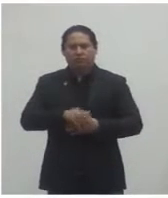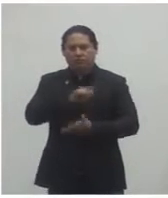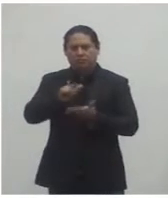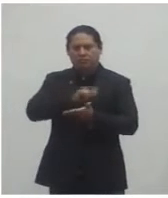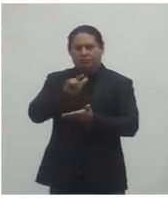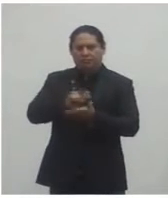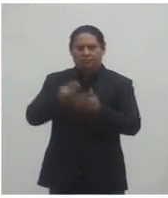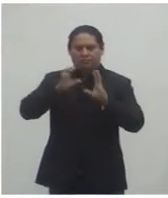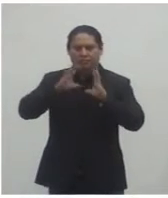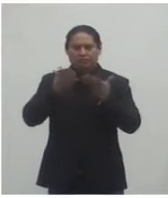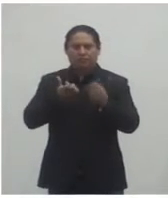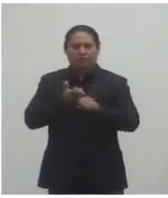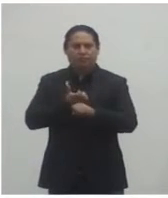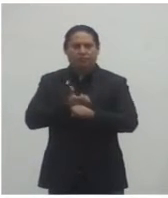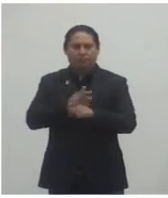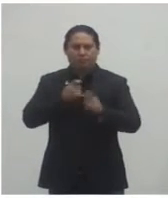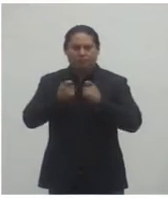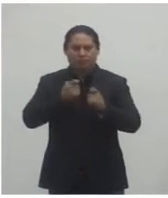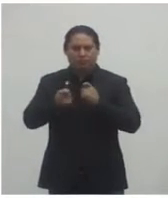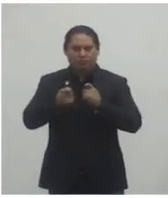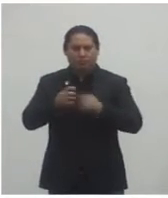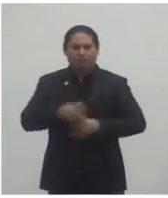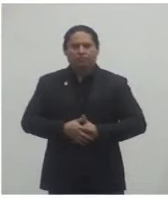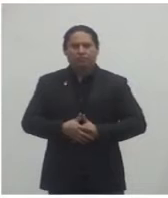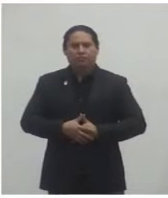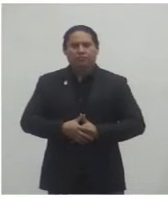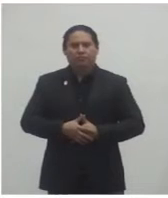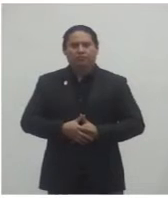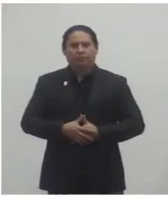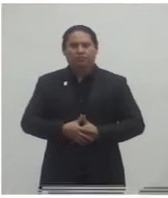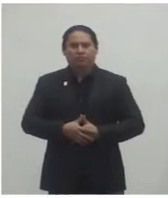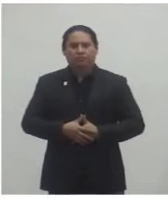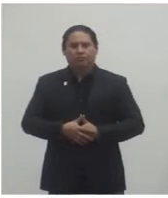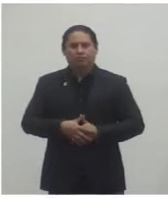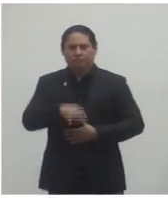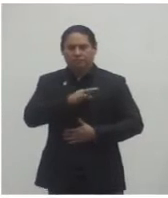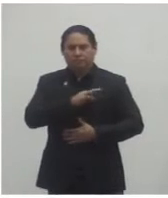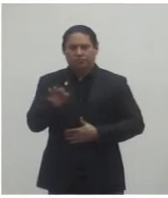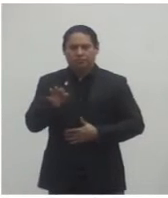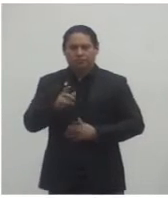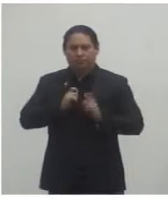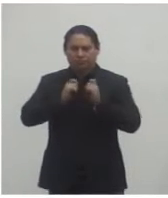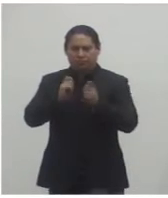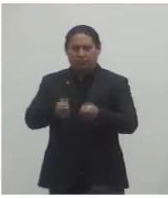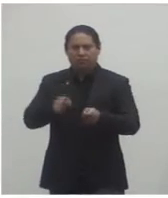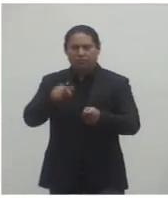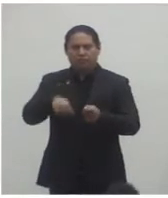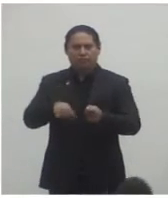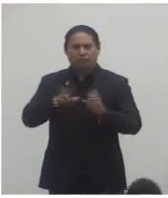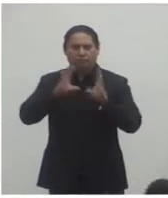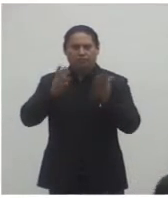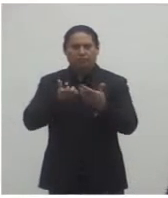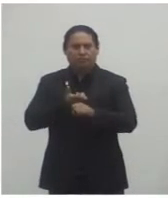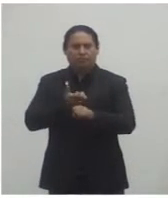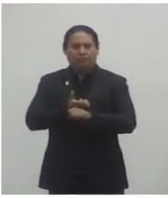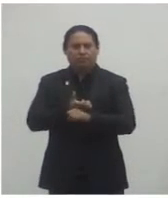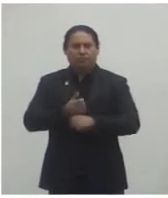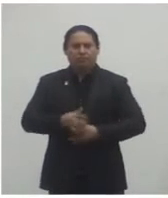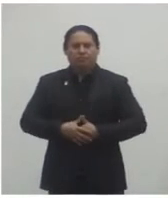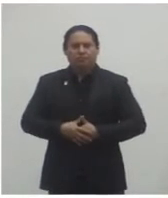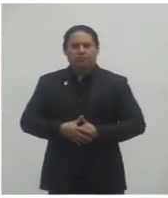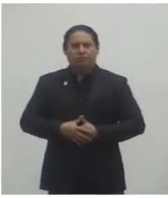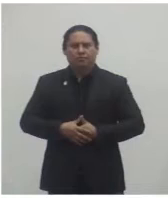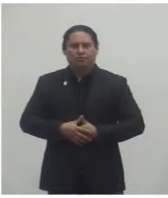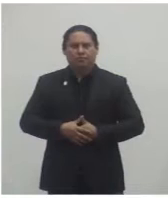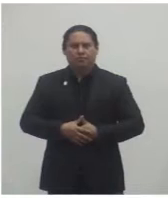Ley Orgánica de la Administración Pública del Estado, me permito remitir a esa honorable soberanía